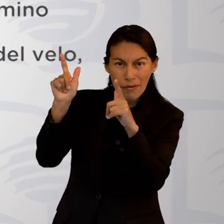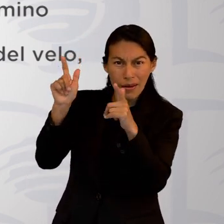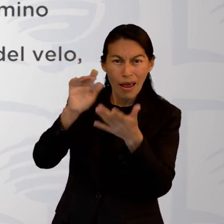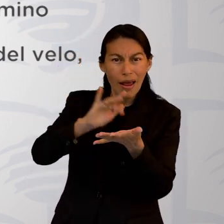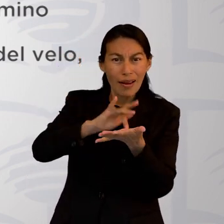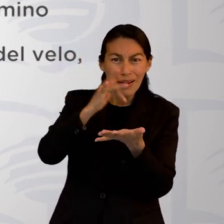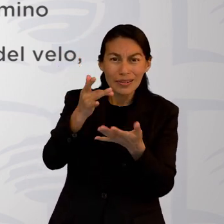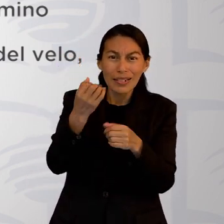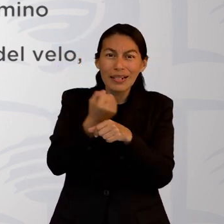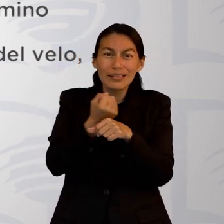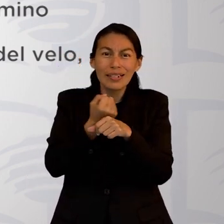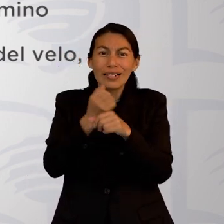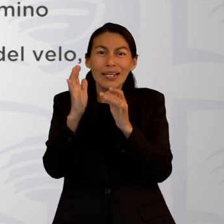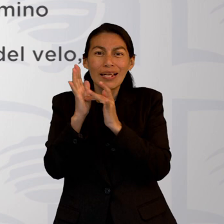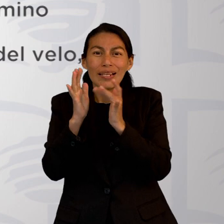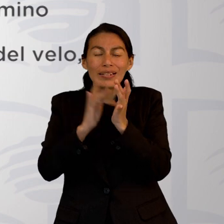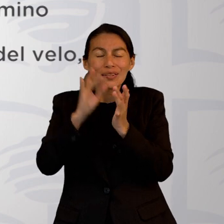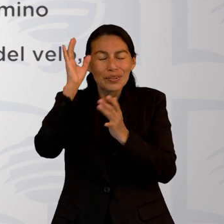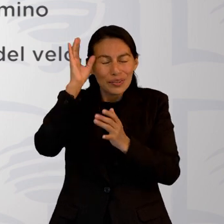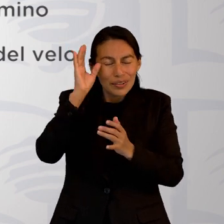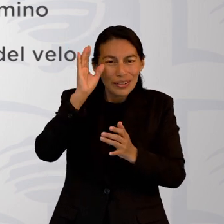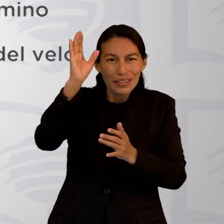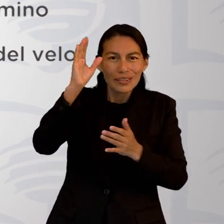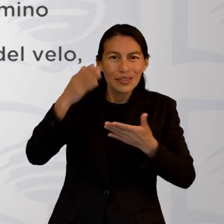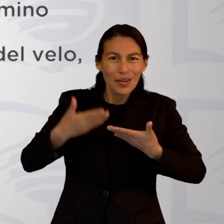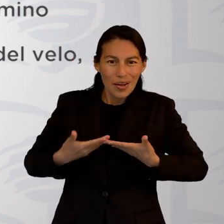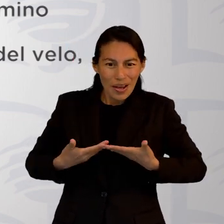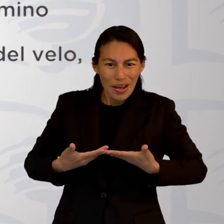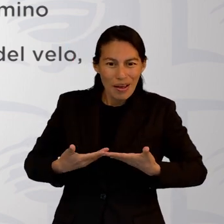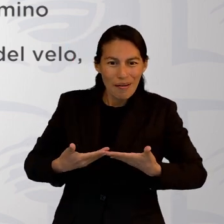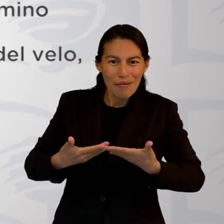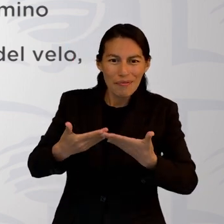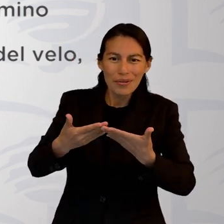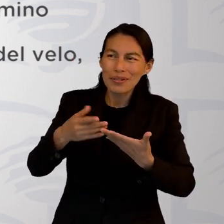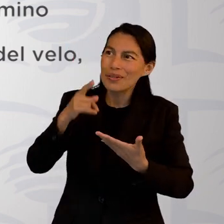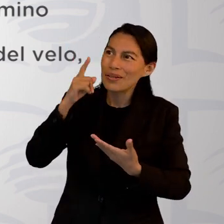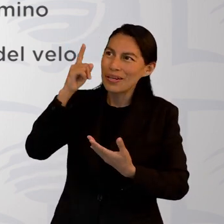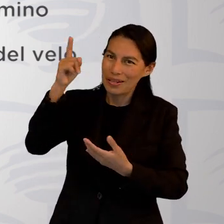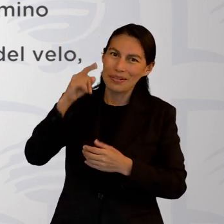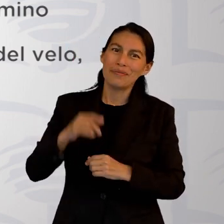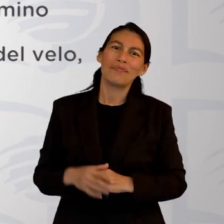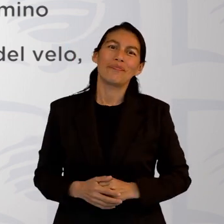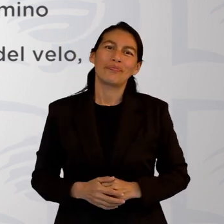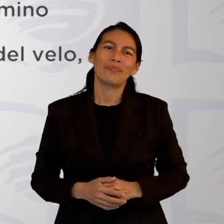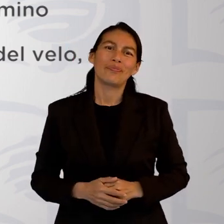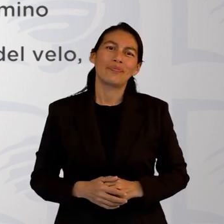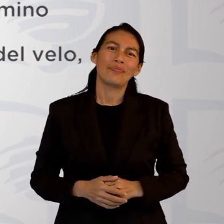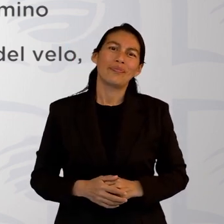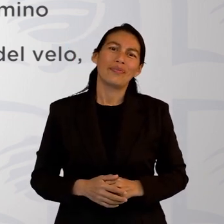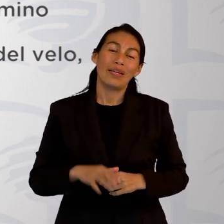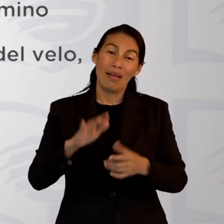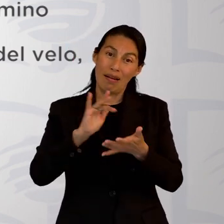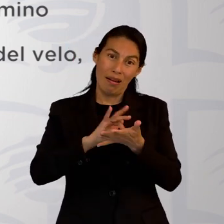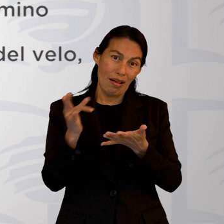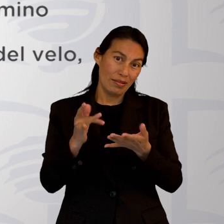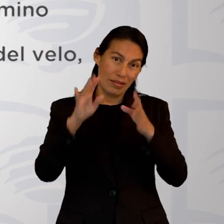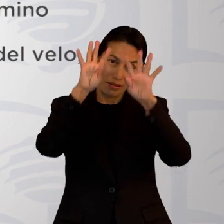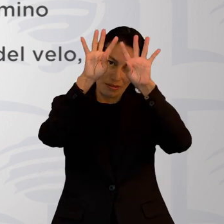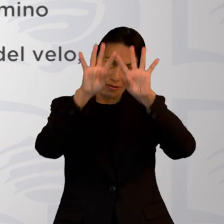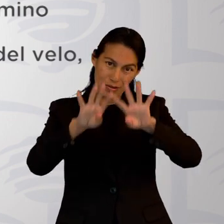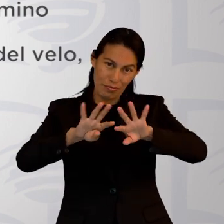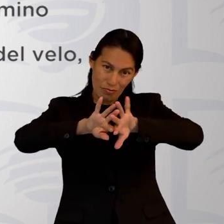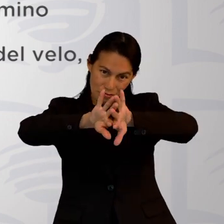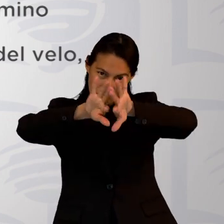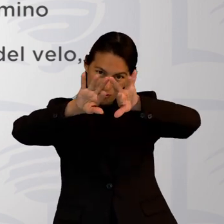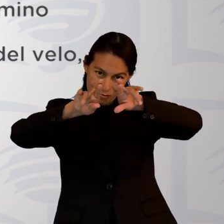sangre de jesucristo por el por el camino nuevo y vivo que él nos abrió a través